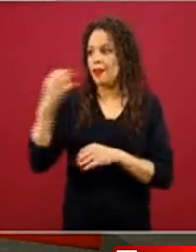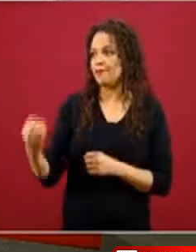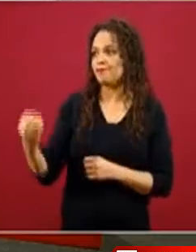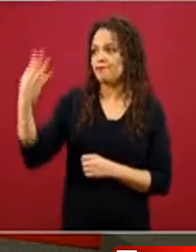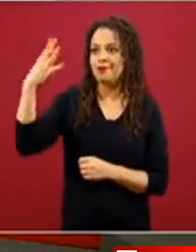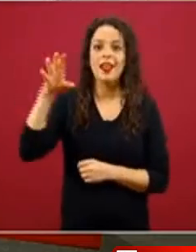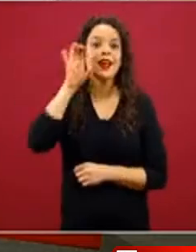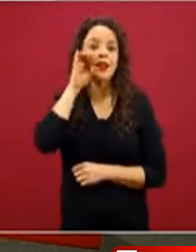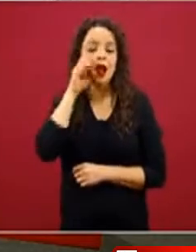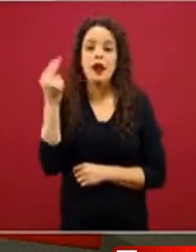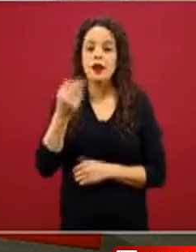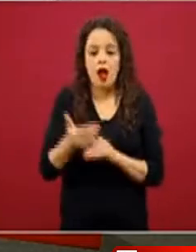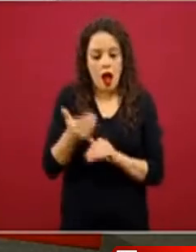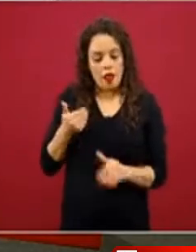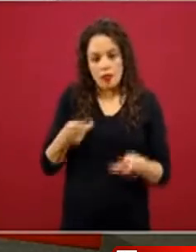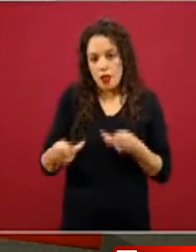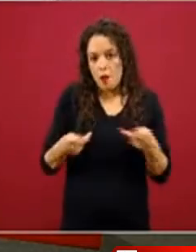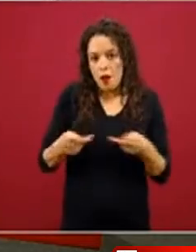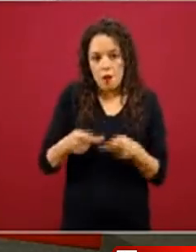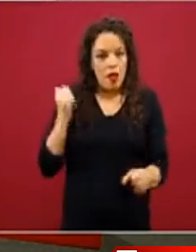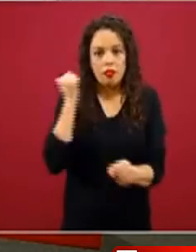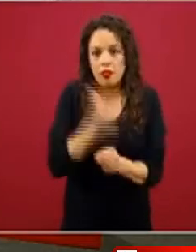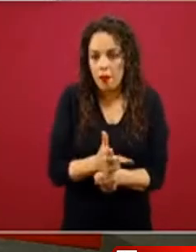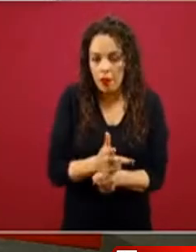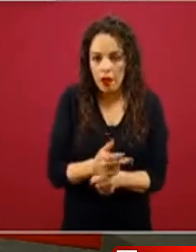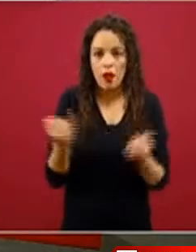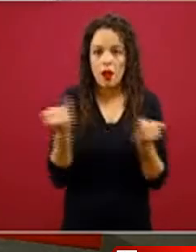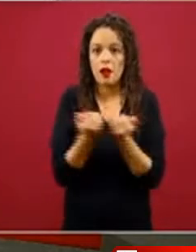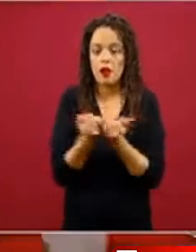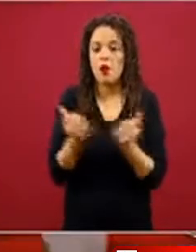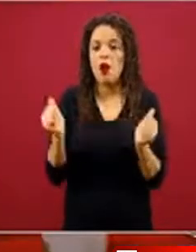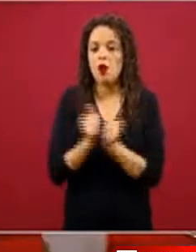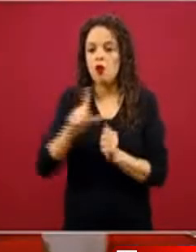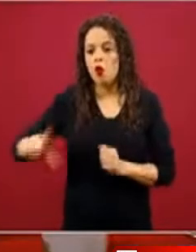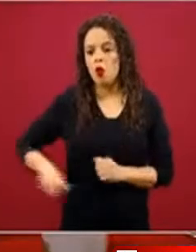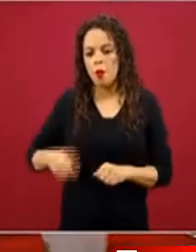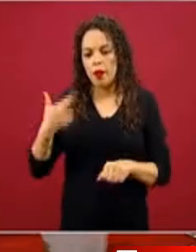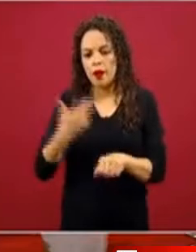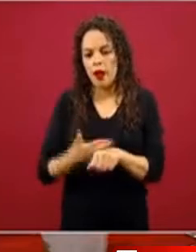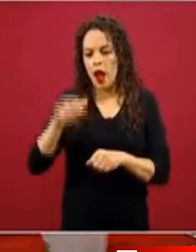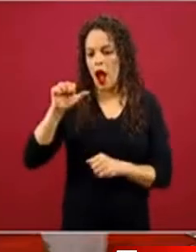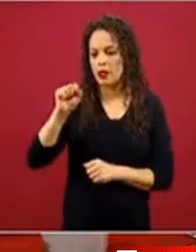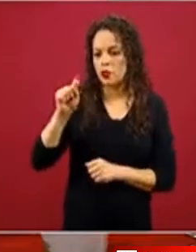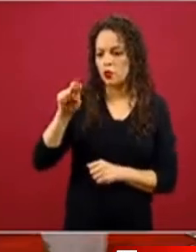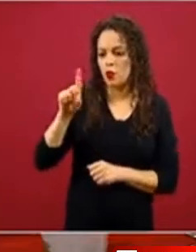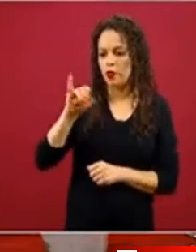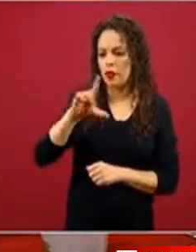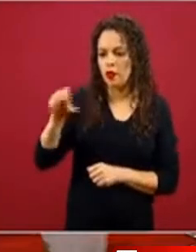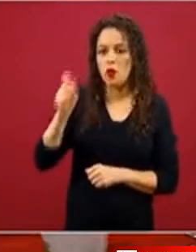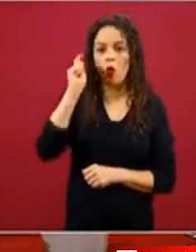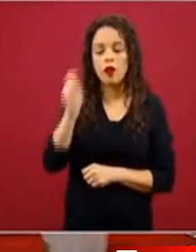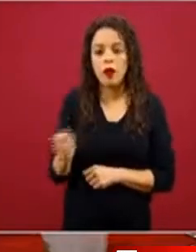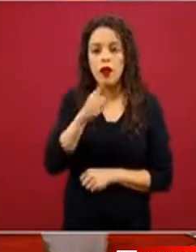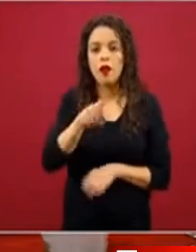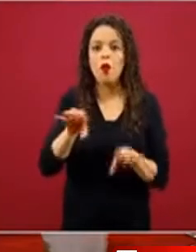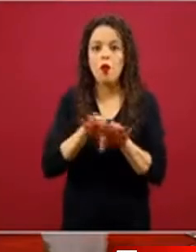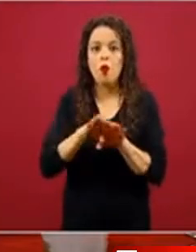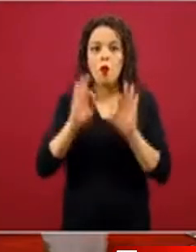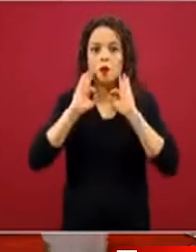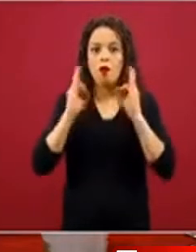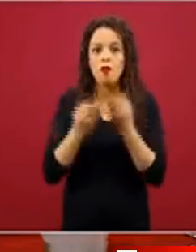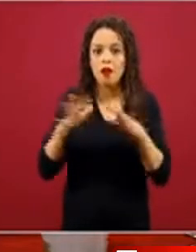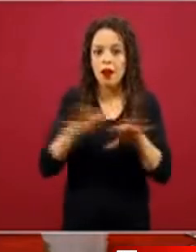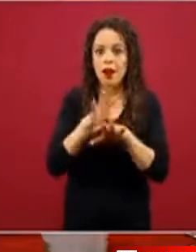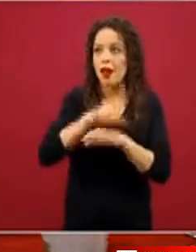naranja. Igualmente con el gobernador Héctor Astudillo tuvimos una conversación sobre la dinámica en Acapulco. Acapulco